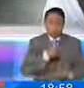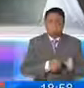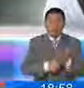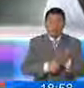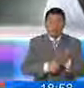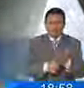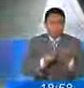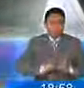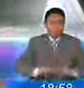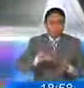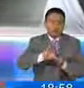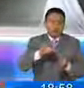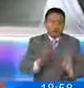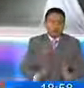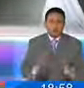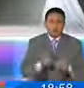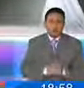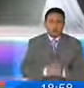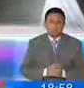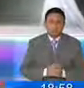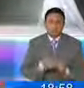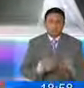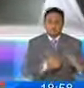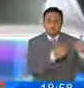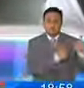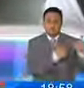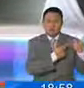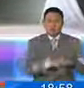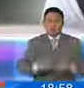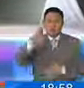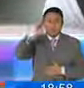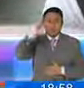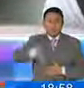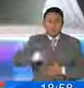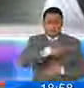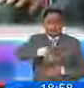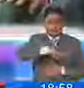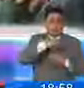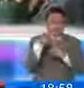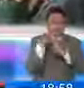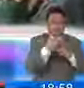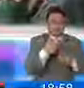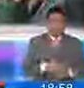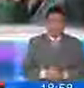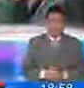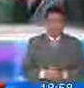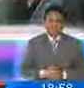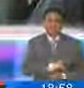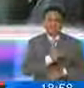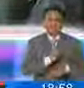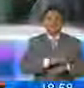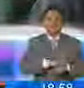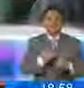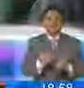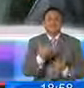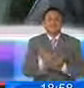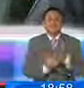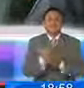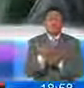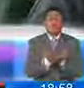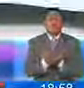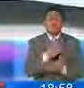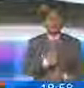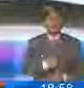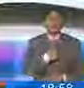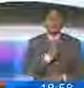ciudadano. Fuerzas Armadas y policías son las responsables. Esto frente a la posibilidad de crear el Servicio Civil de